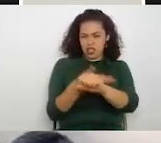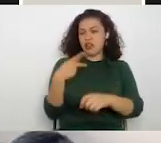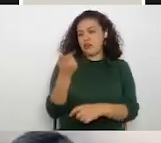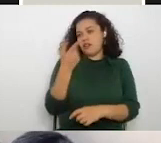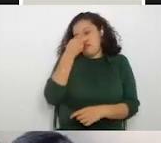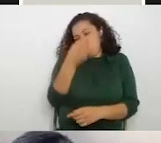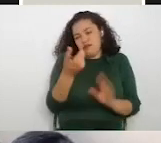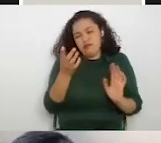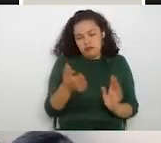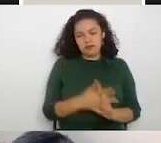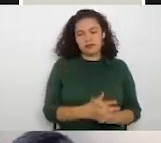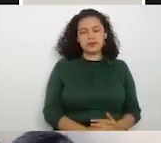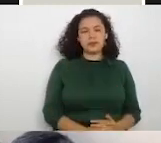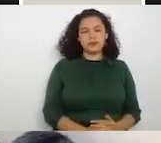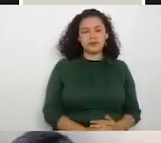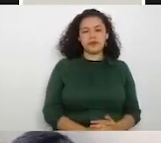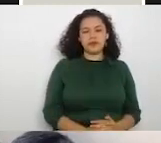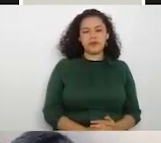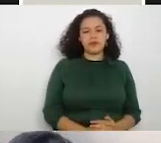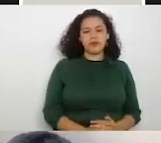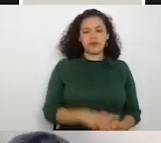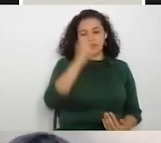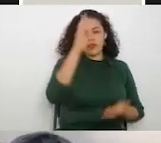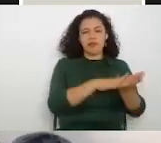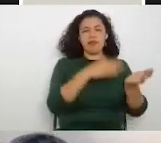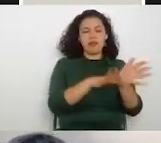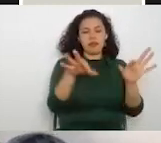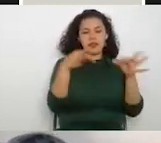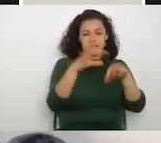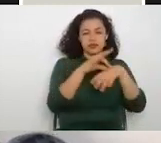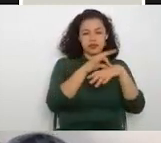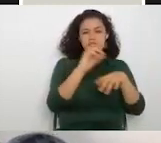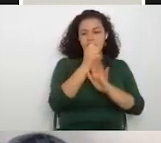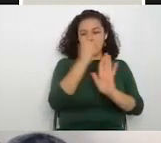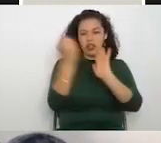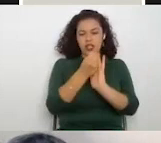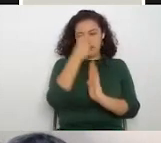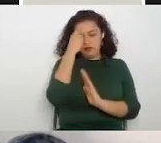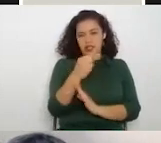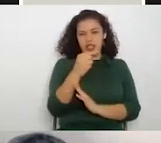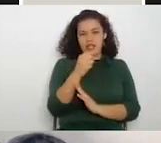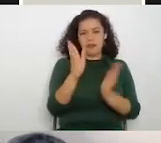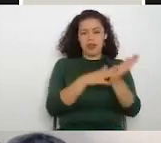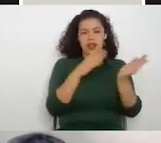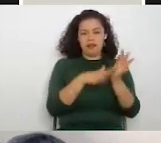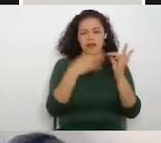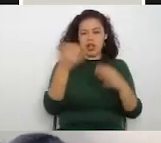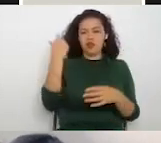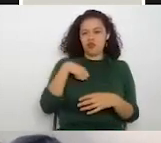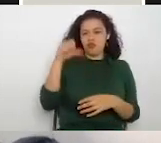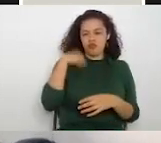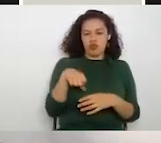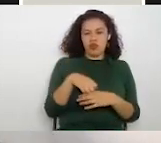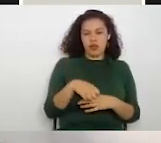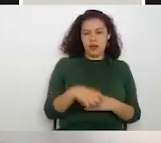dice, en el caso de los documentos físicos, a lo mejor otro sello que hable de un documento obsoleto sí, para